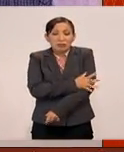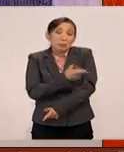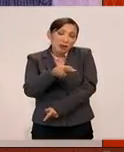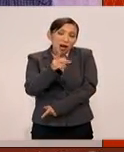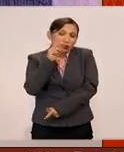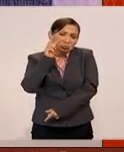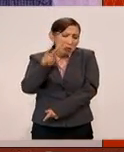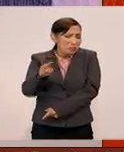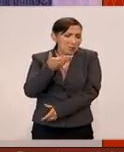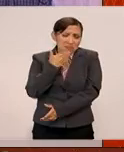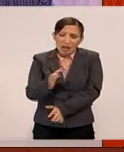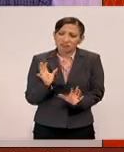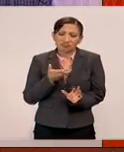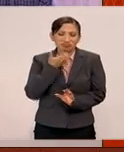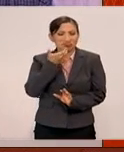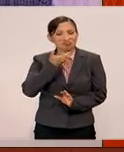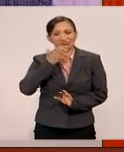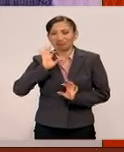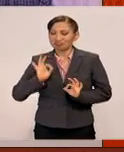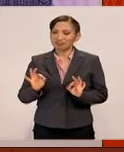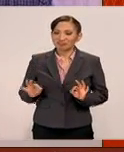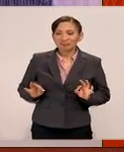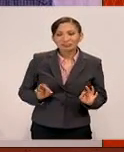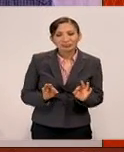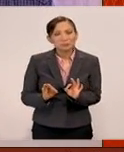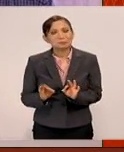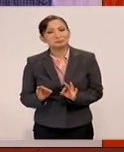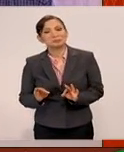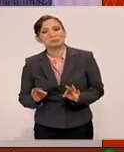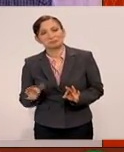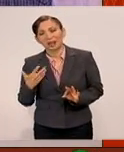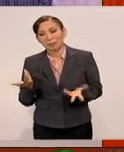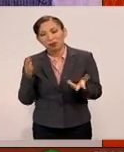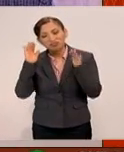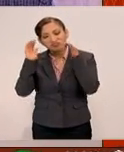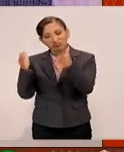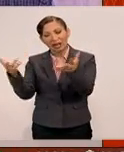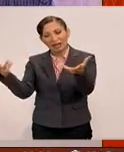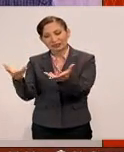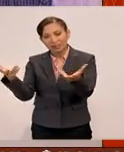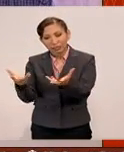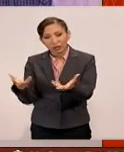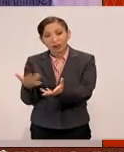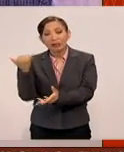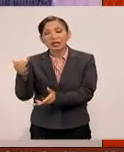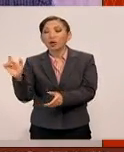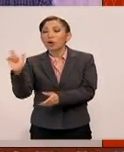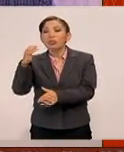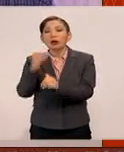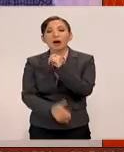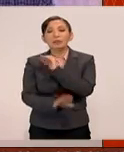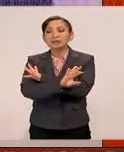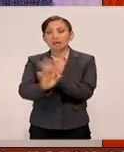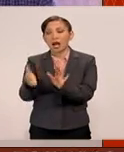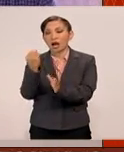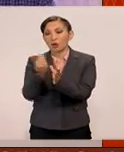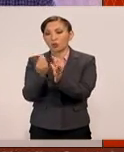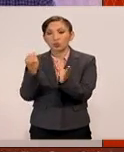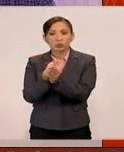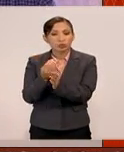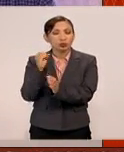que vemos tú estás muy bien ubicado, muy bien concentrado en lo que estás haciendo. ¿Y cuándo terminas ya este